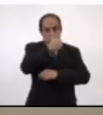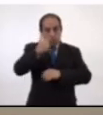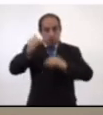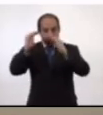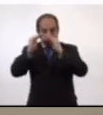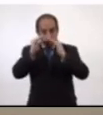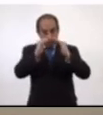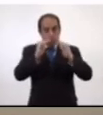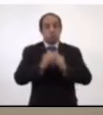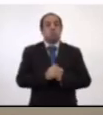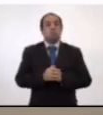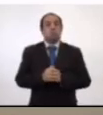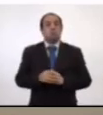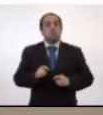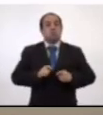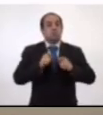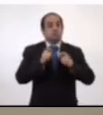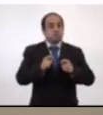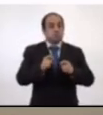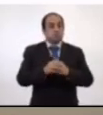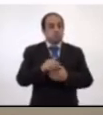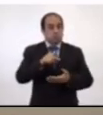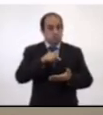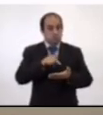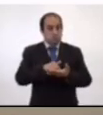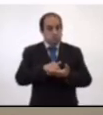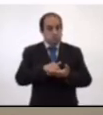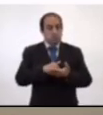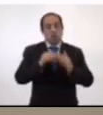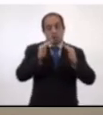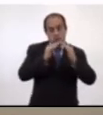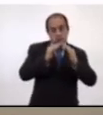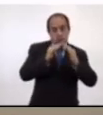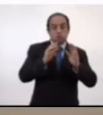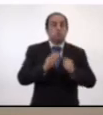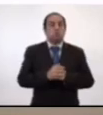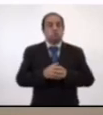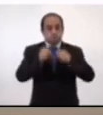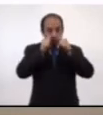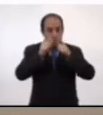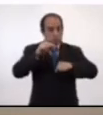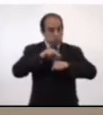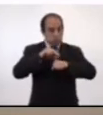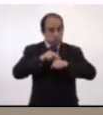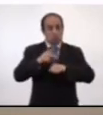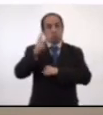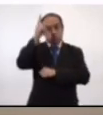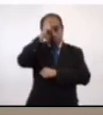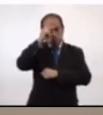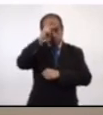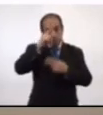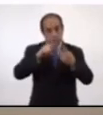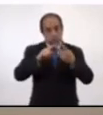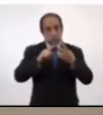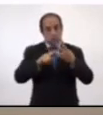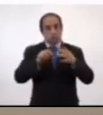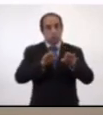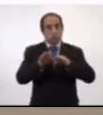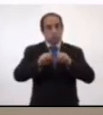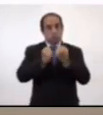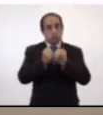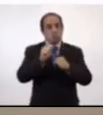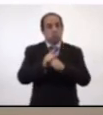domiciliarias en el que se provee en sitio, en las casas habitación, la atención médica, psicológica y de trabajo